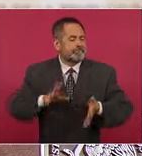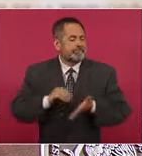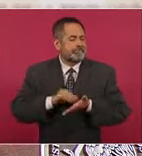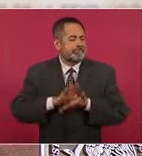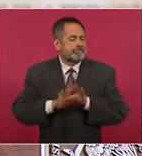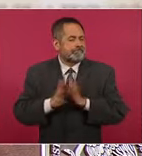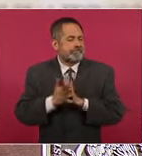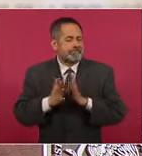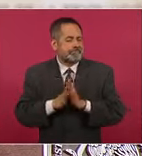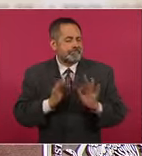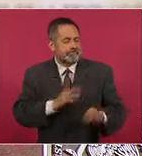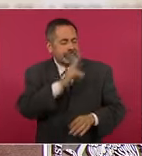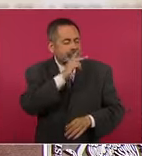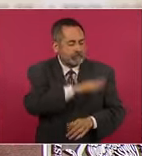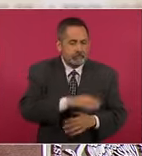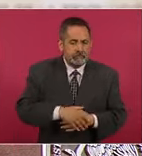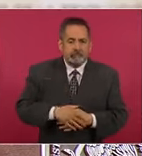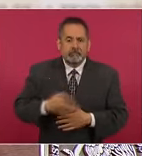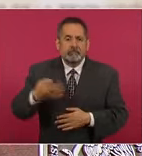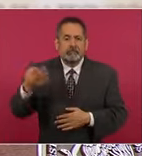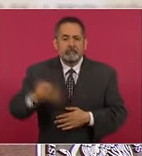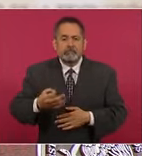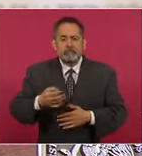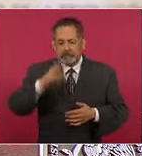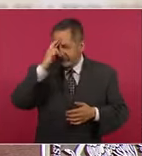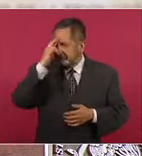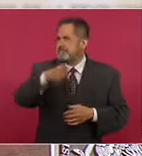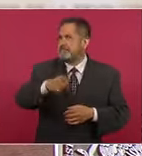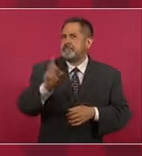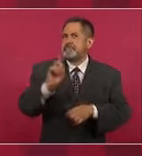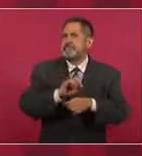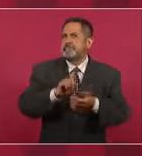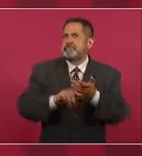Y en efecto, no sé si a partir de las 8 de la noche